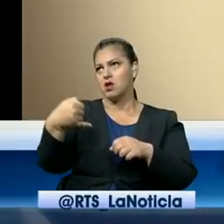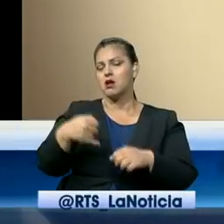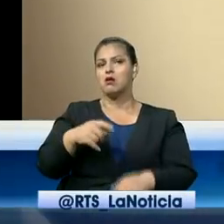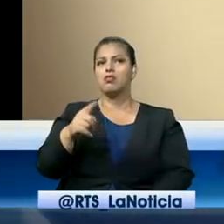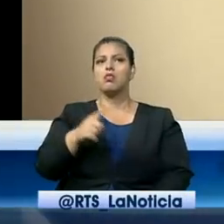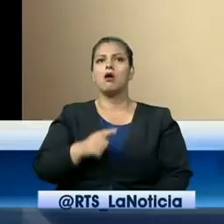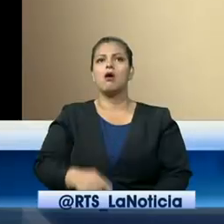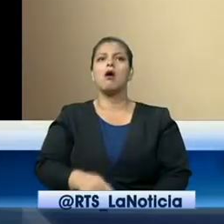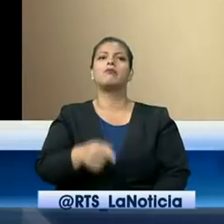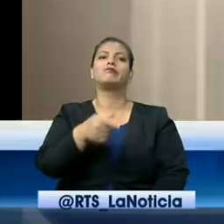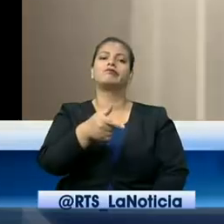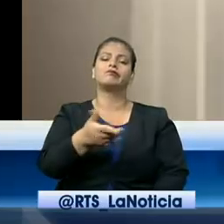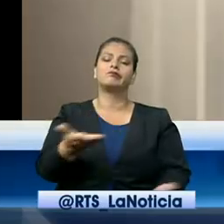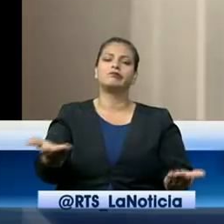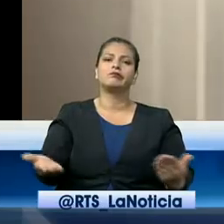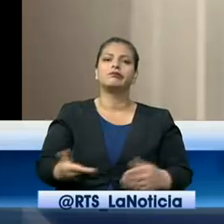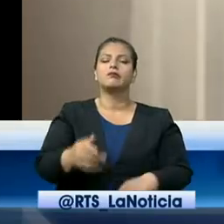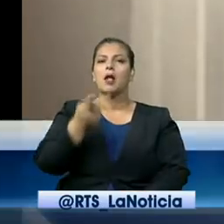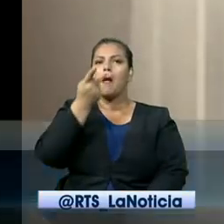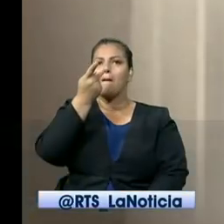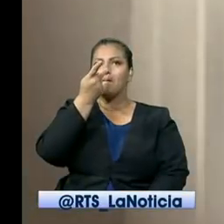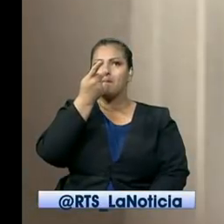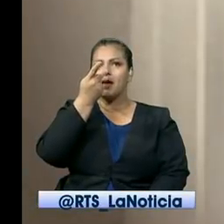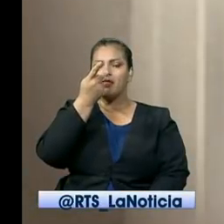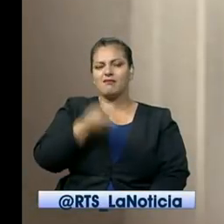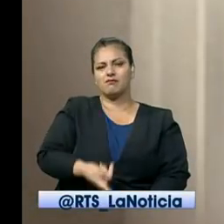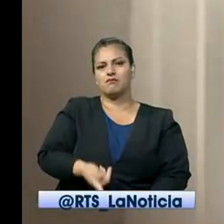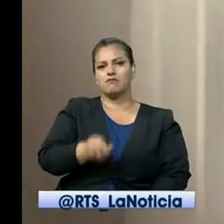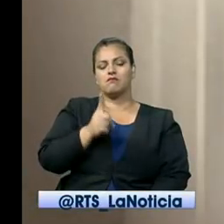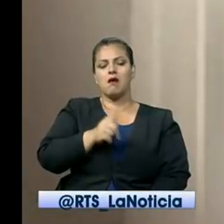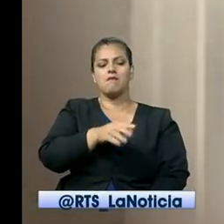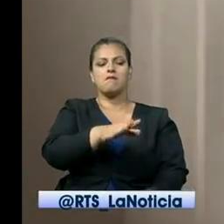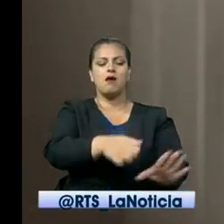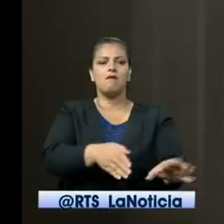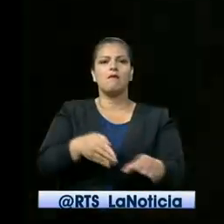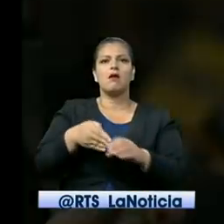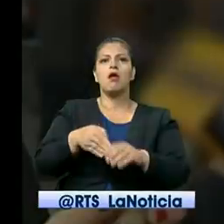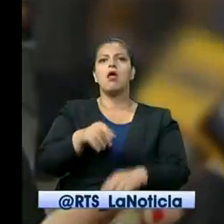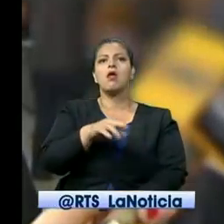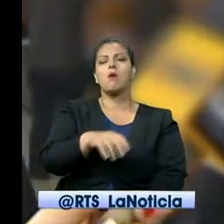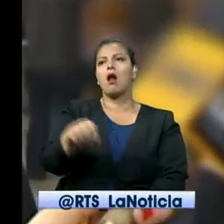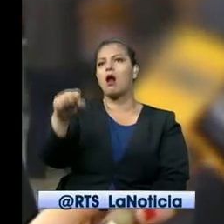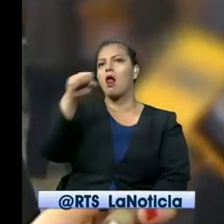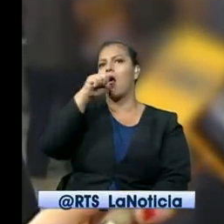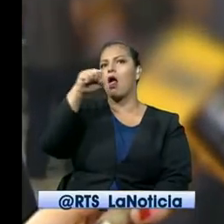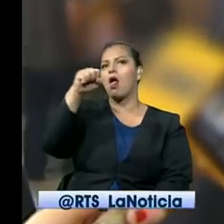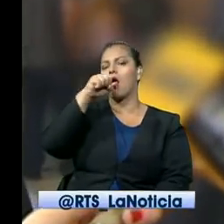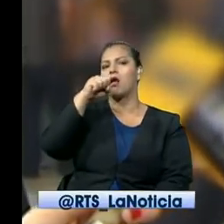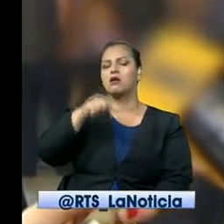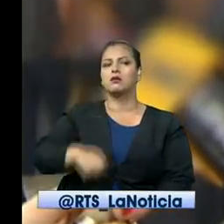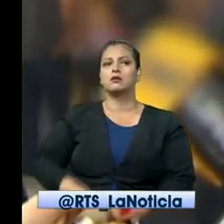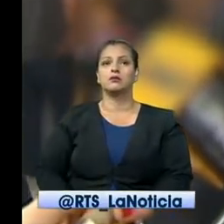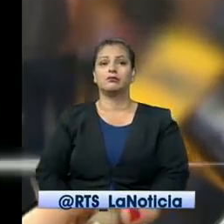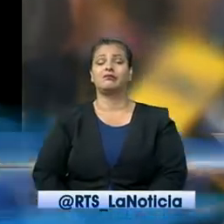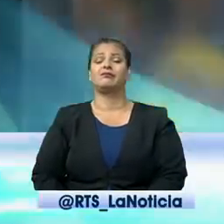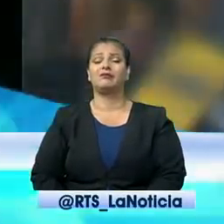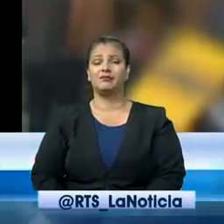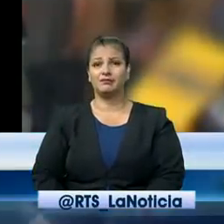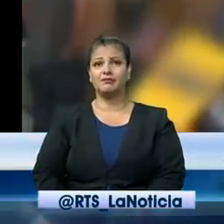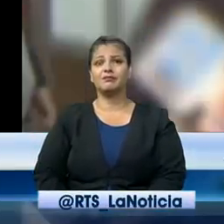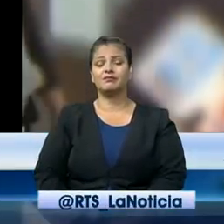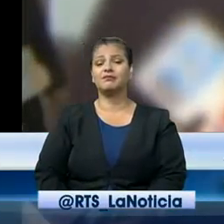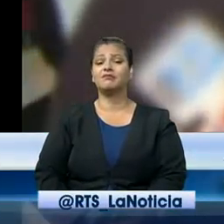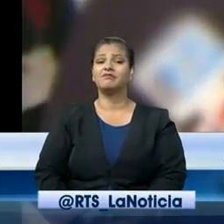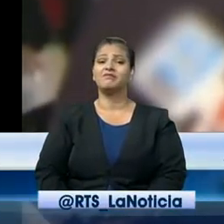por este delito va de 19 a 22 años de reclusión más agravante al tratarse de un familiar podría llegar hasta 26 años